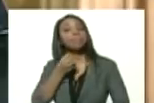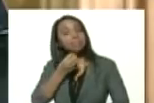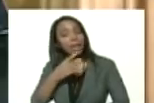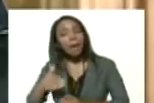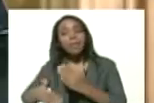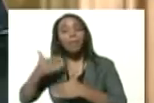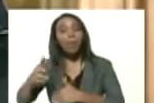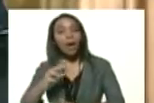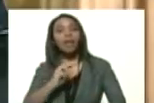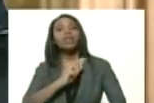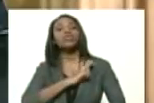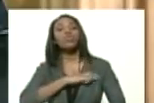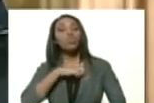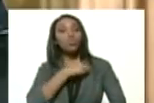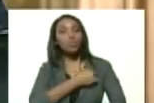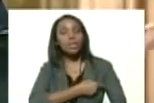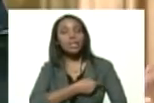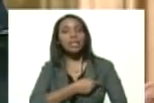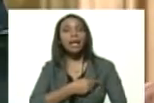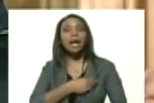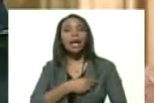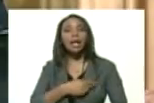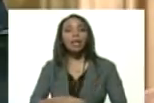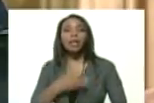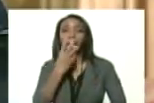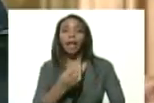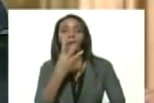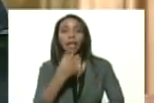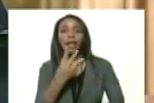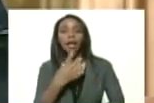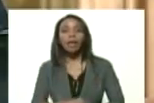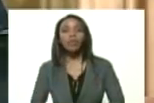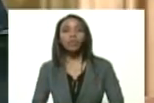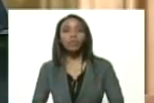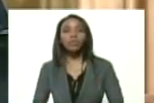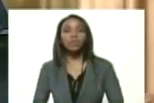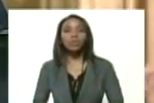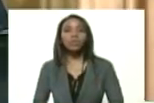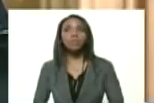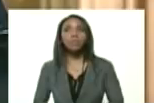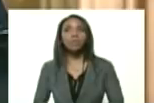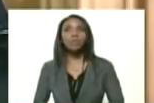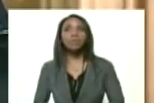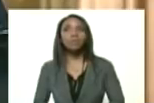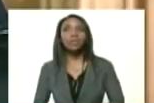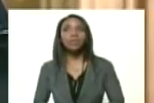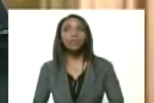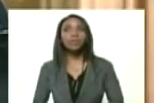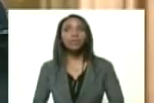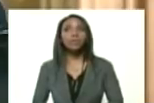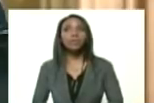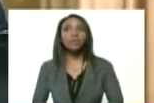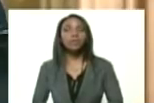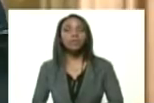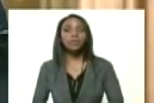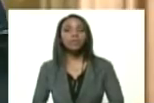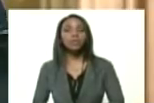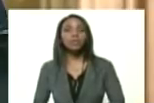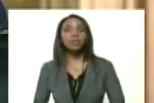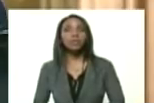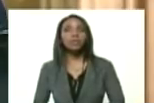suiza suecia israel malasia república checa dinamarca irlanda luxemburgo